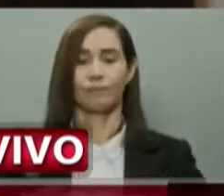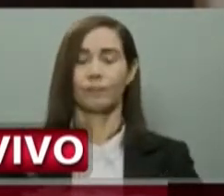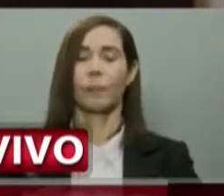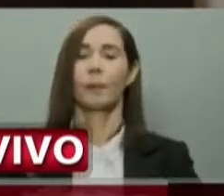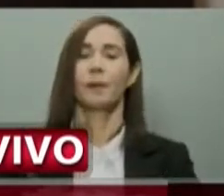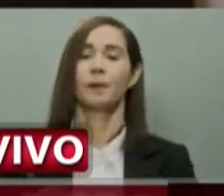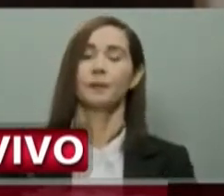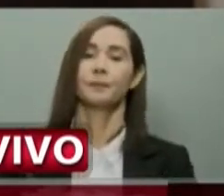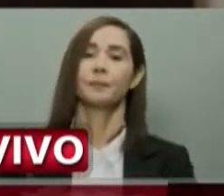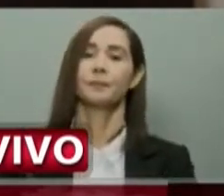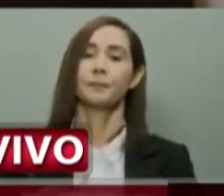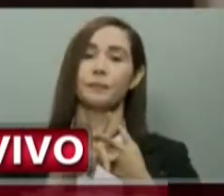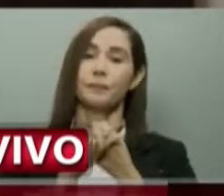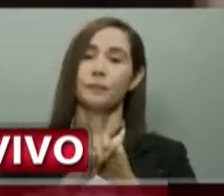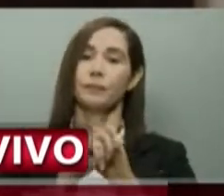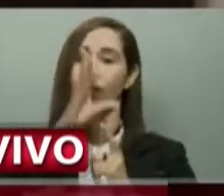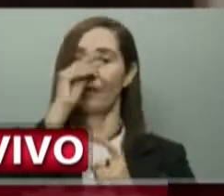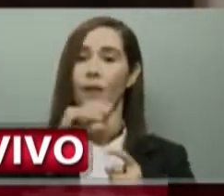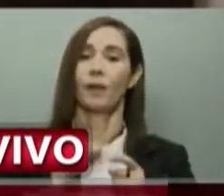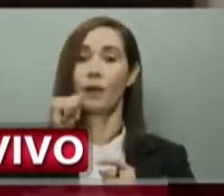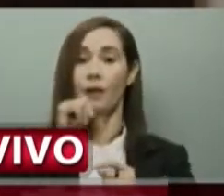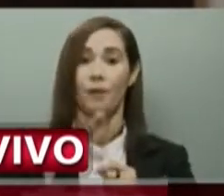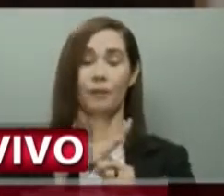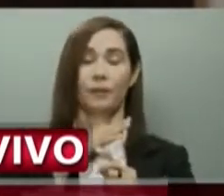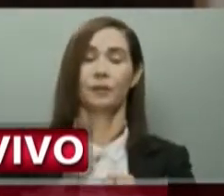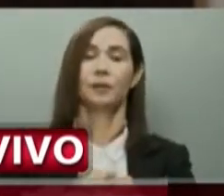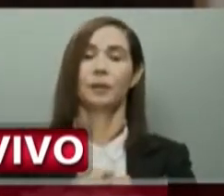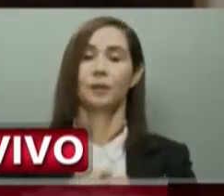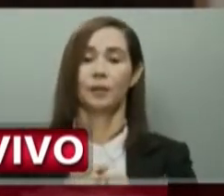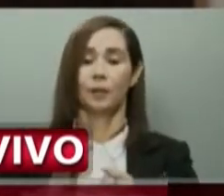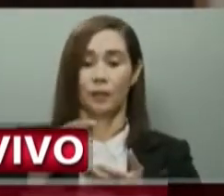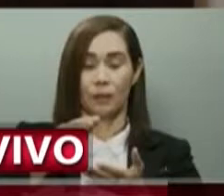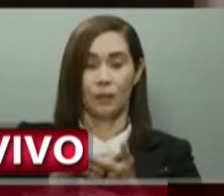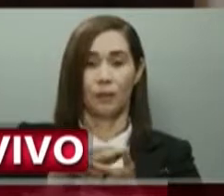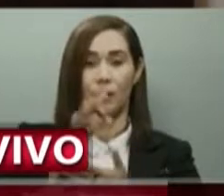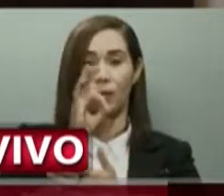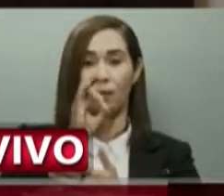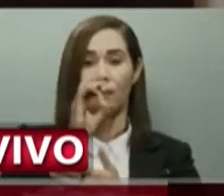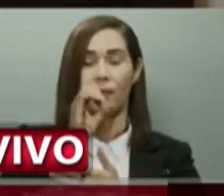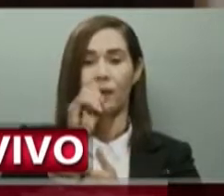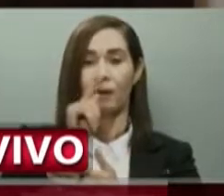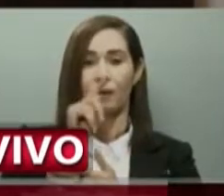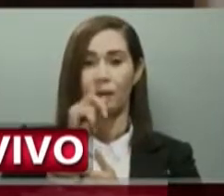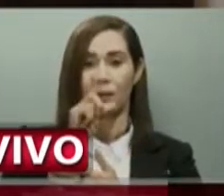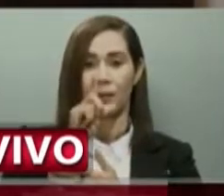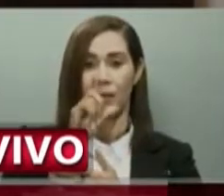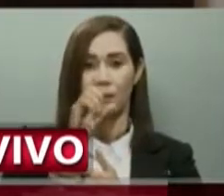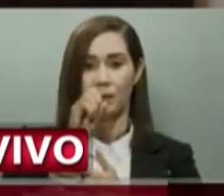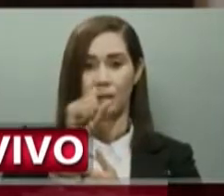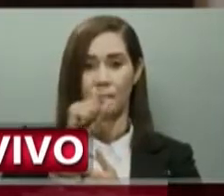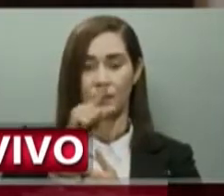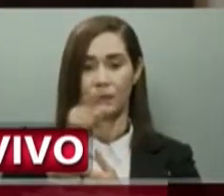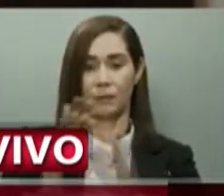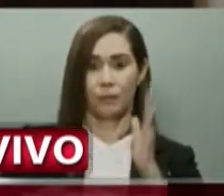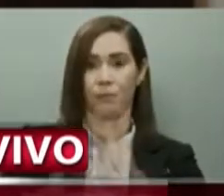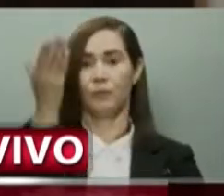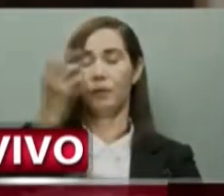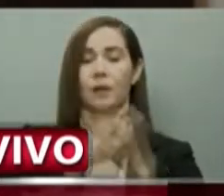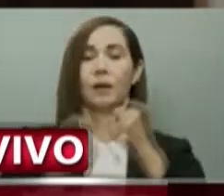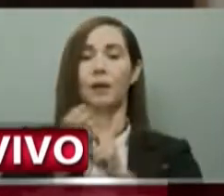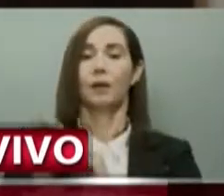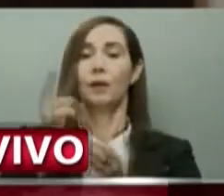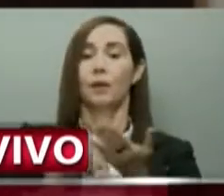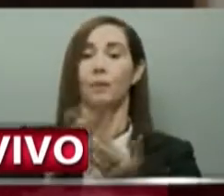agropecuarios. Amigas y amigos, la mayoría de los precios de los fertilizantes se han disparado en el 2021,